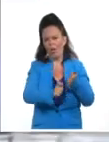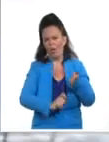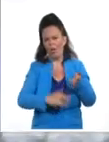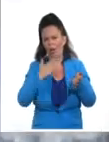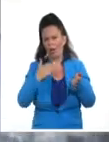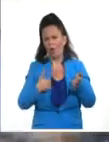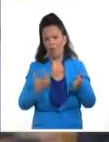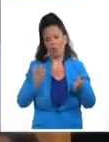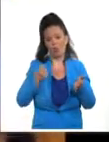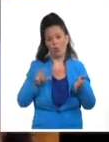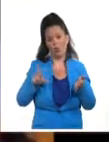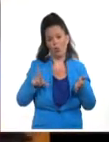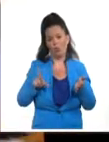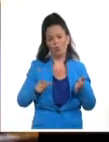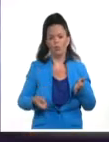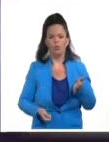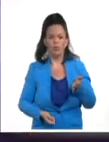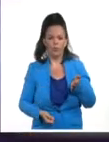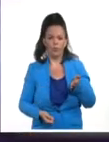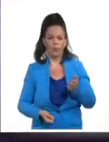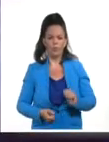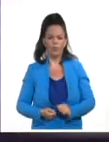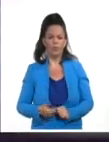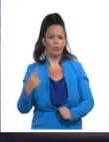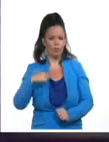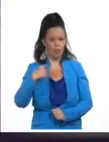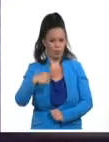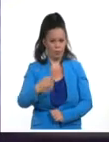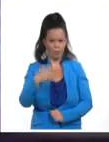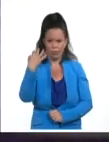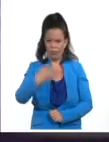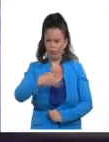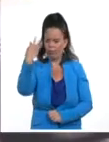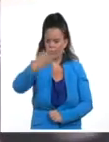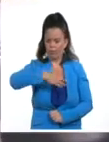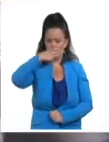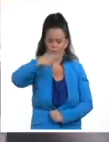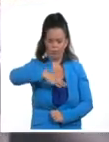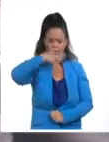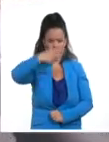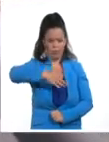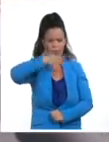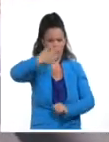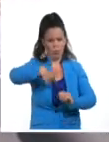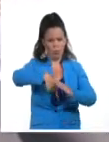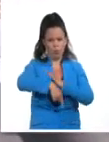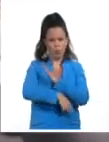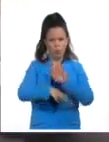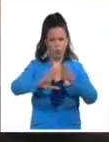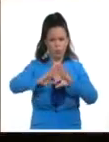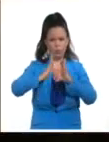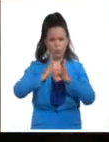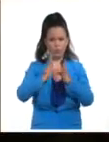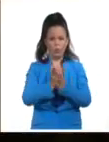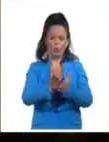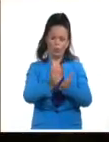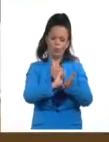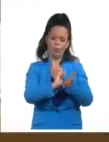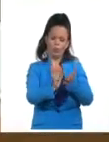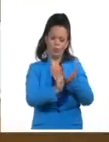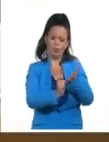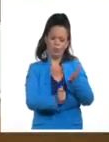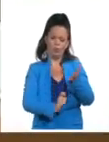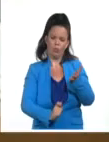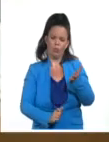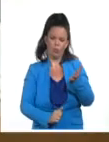mismo. Desde lo cotidiano, Gabriel García Márquez retrató lo sorprendente a través de personajes que ya son patrimonio de millones de lectores.